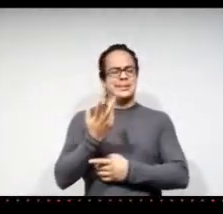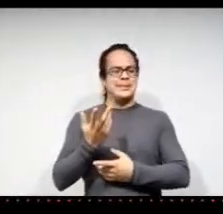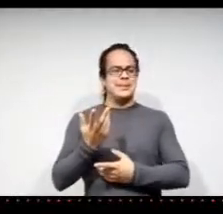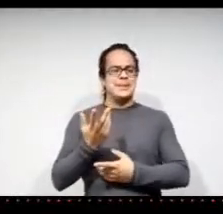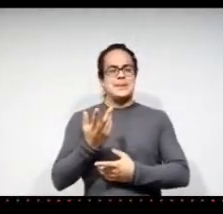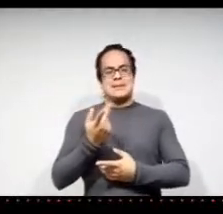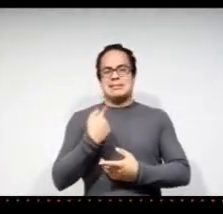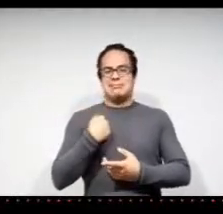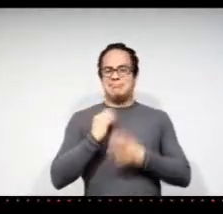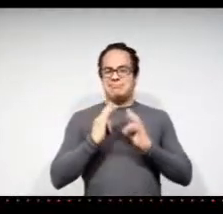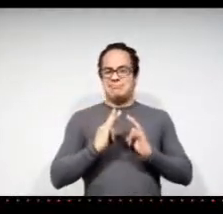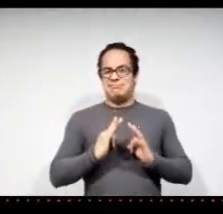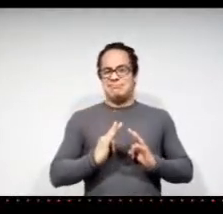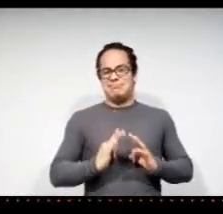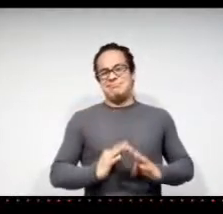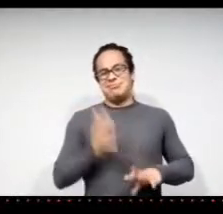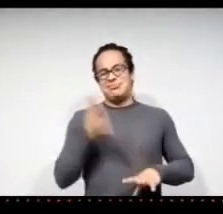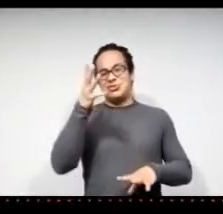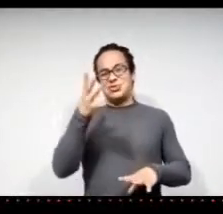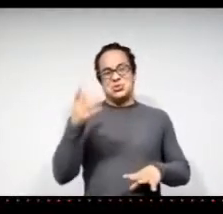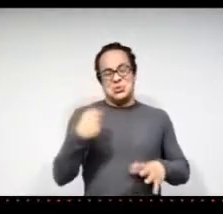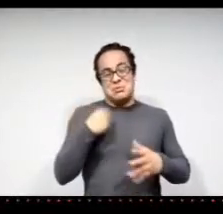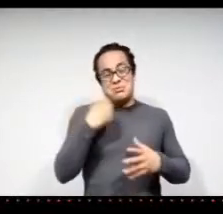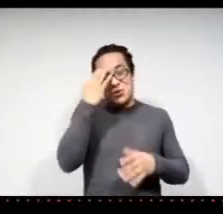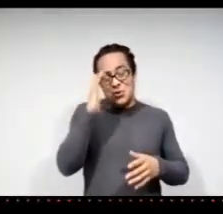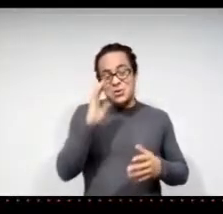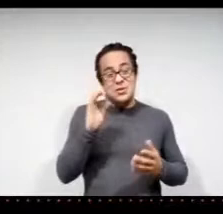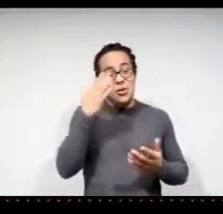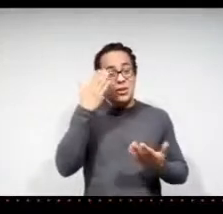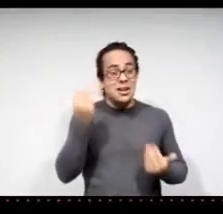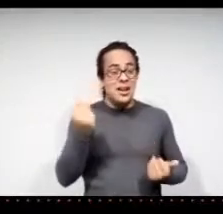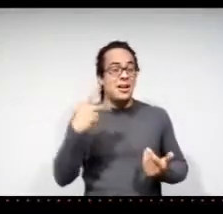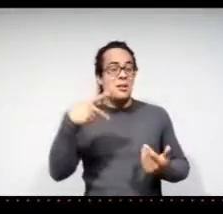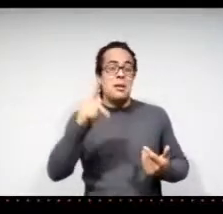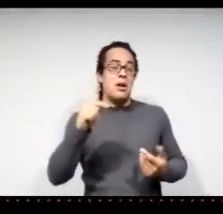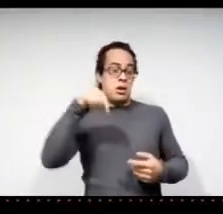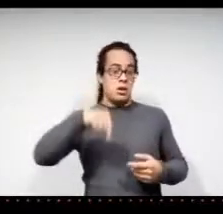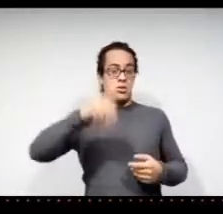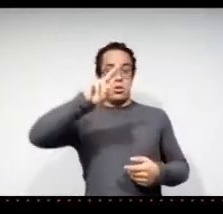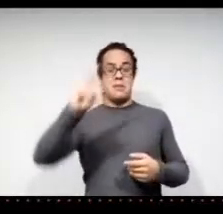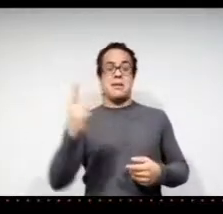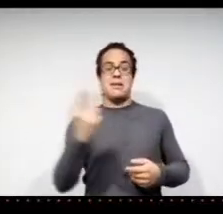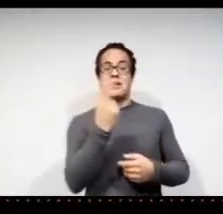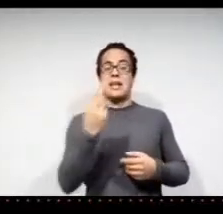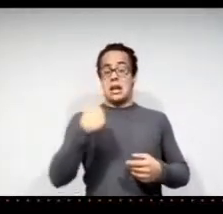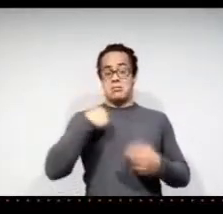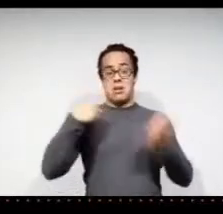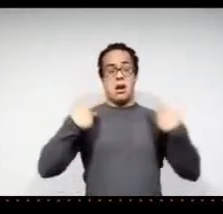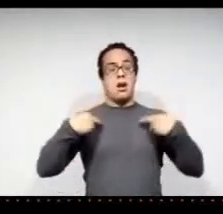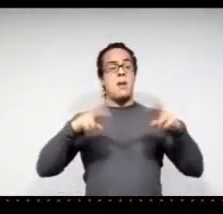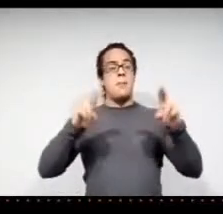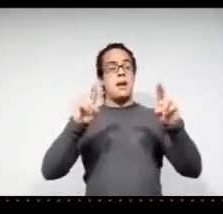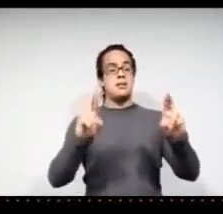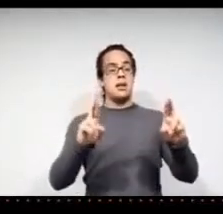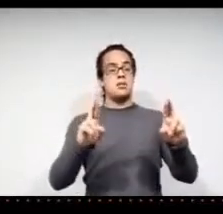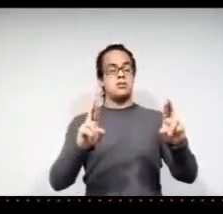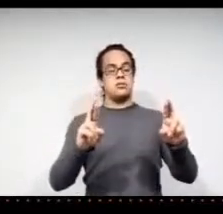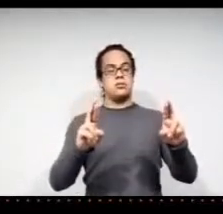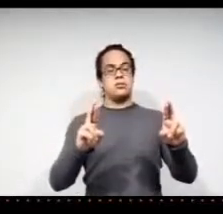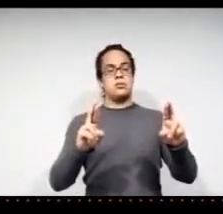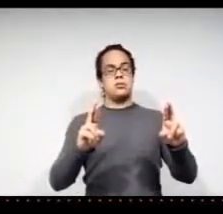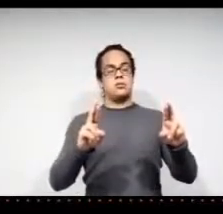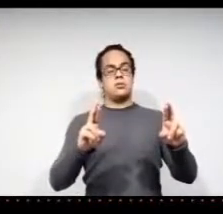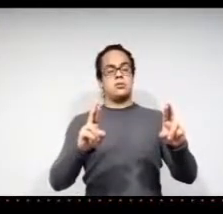incómodo tratar de predecir el futuro, es que la universidad representa una lente,